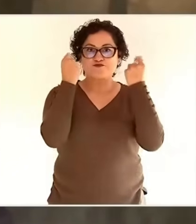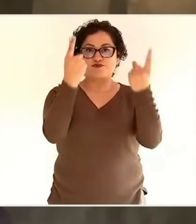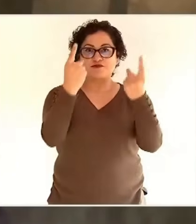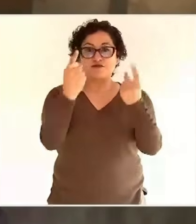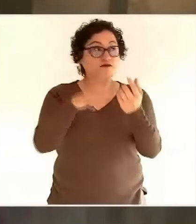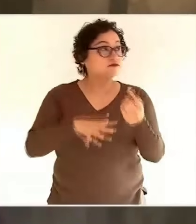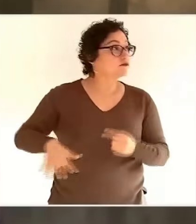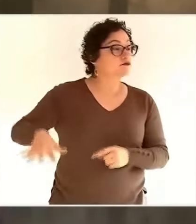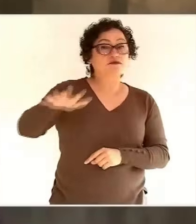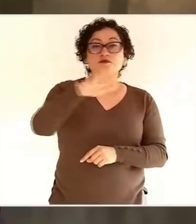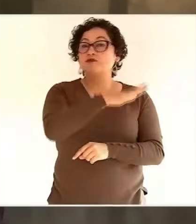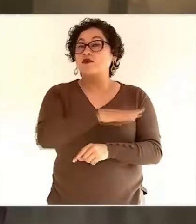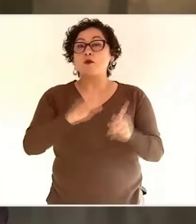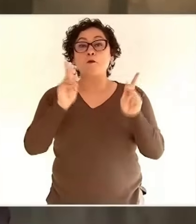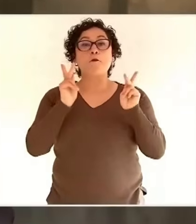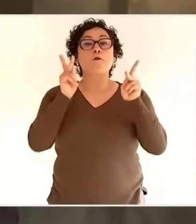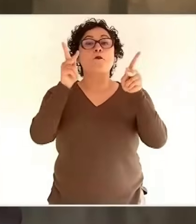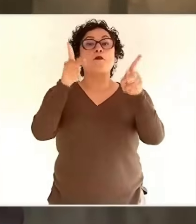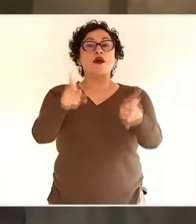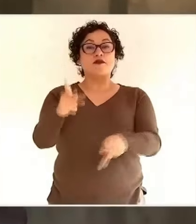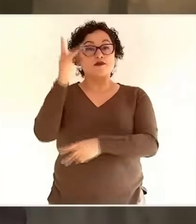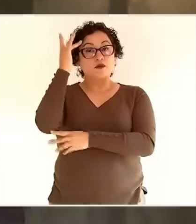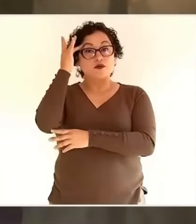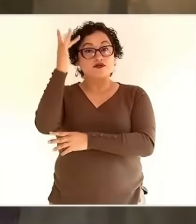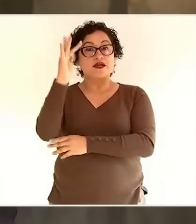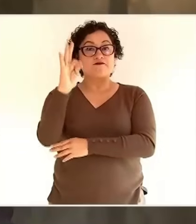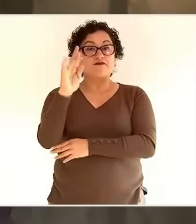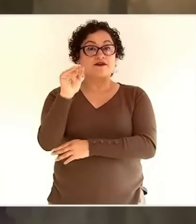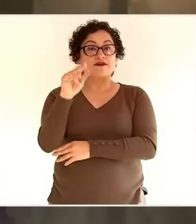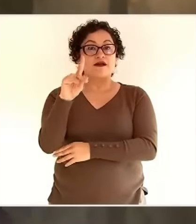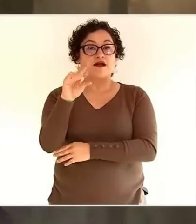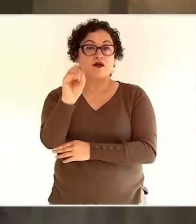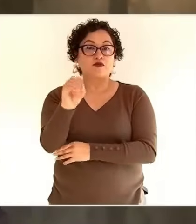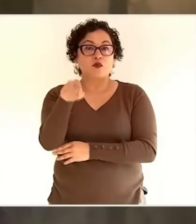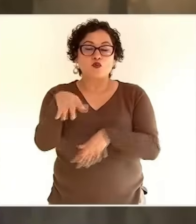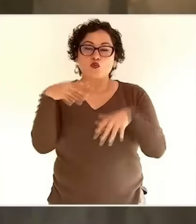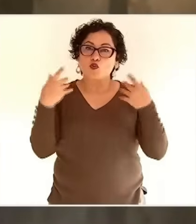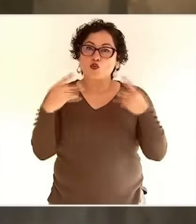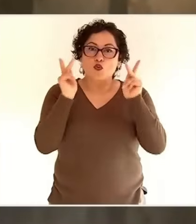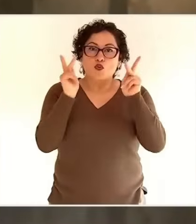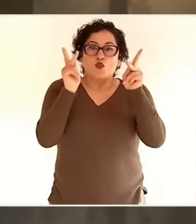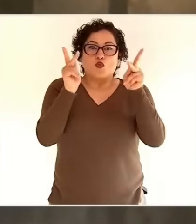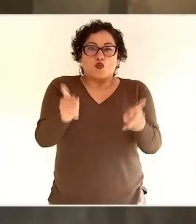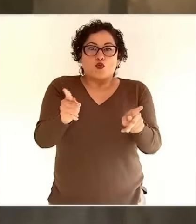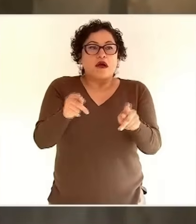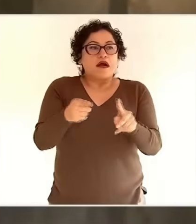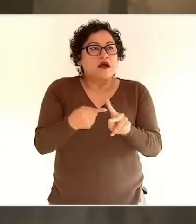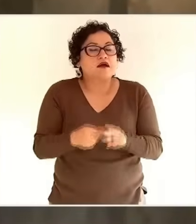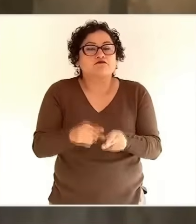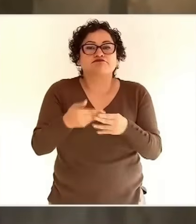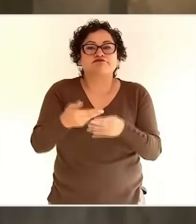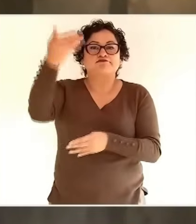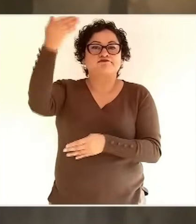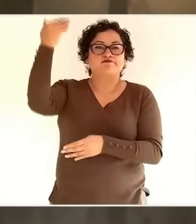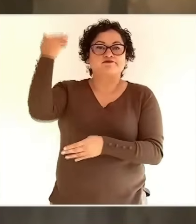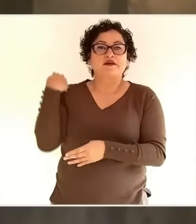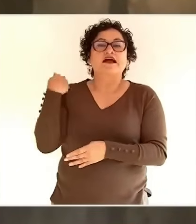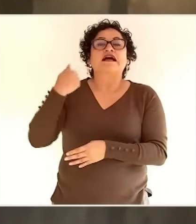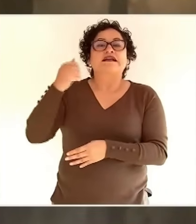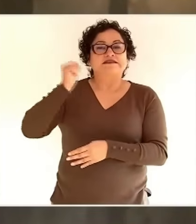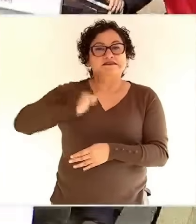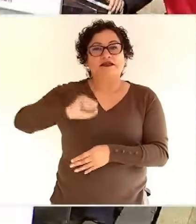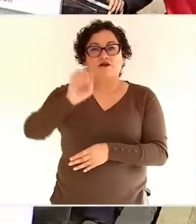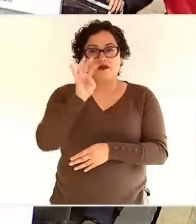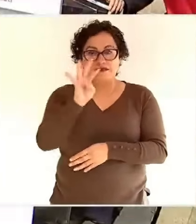Panteón de San Fernando, uno de los cementerios más importantes del siglo XIX y hoy monumento